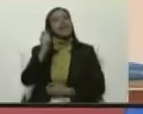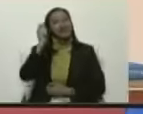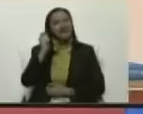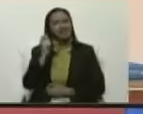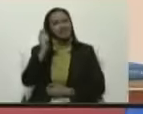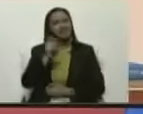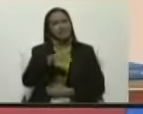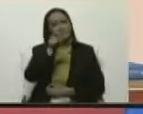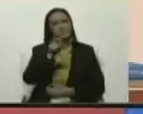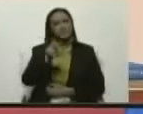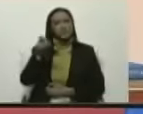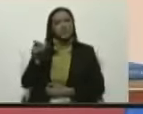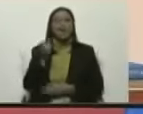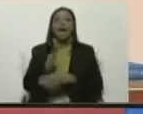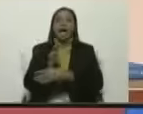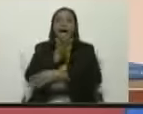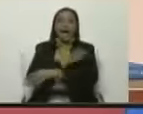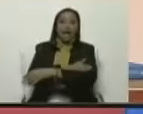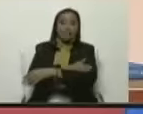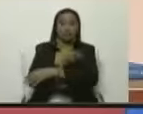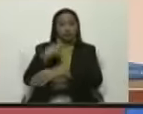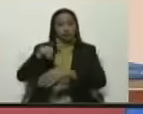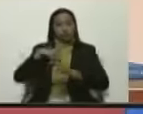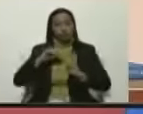En la reunión previa, la necesidad de...